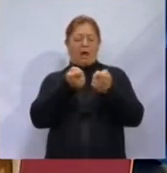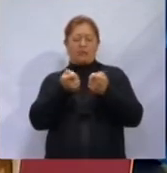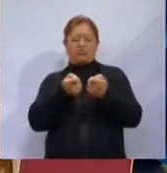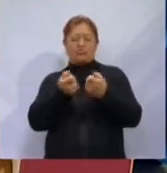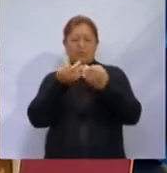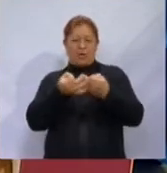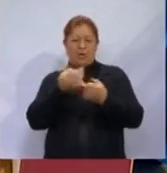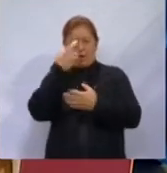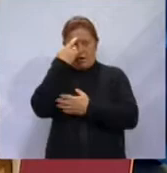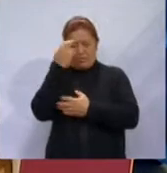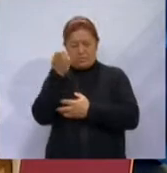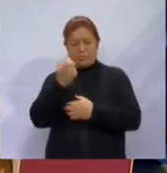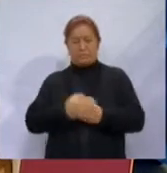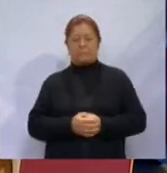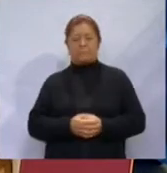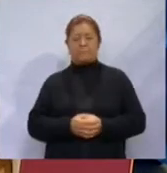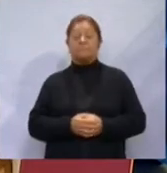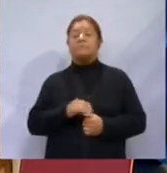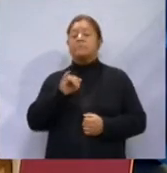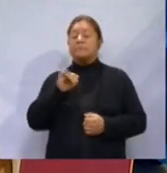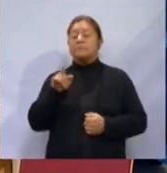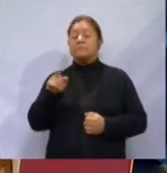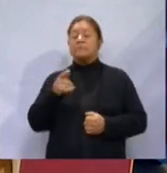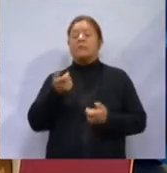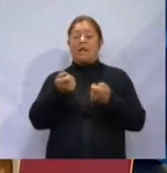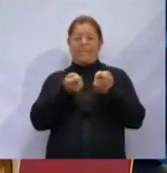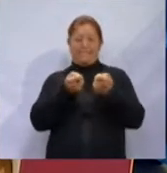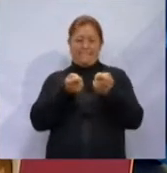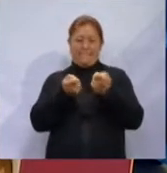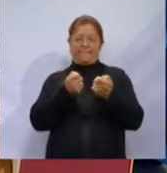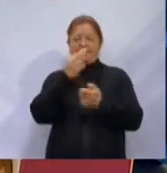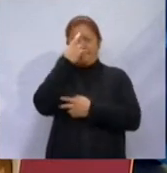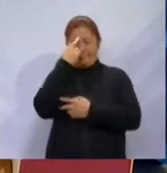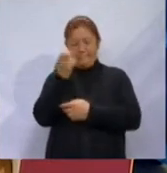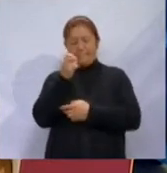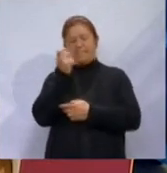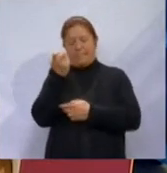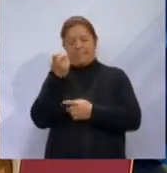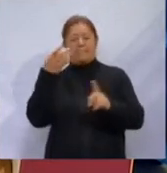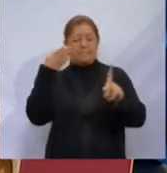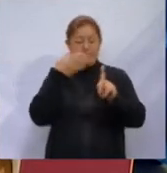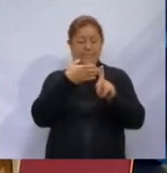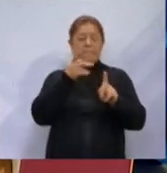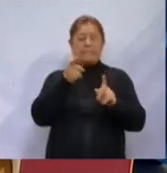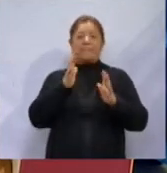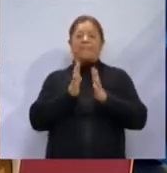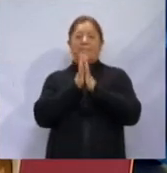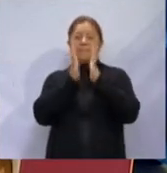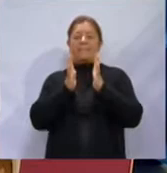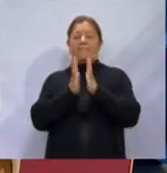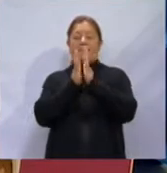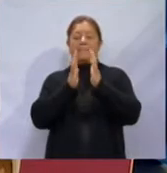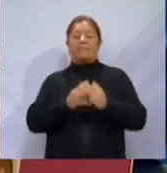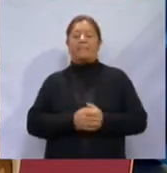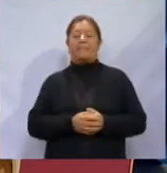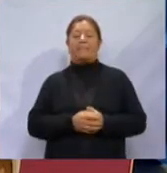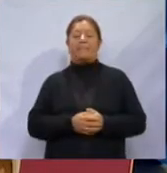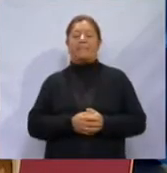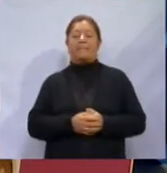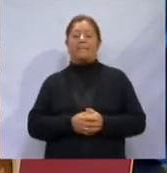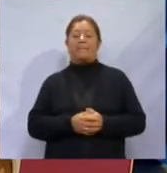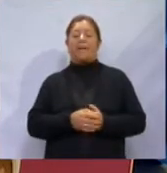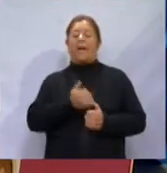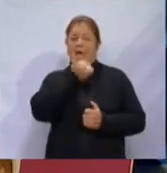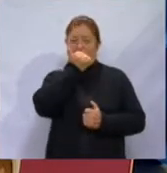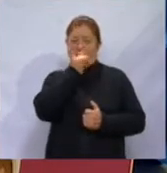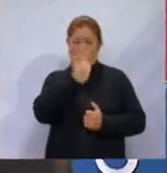razonables? Así es, fíjate que los ajustes razonables es precisamente para la participación de los educandos